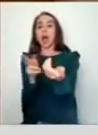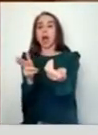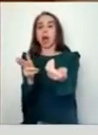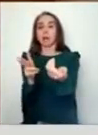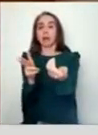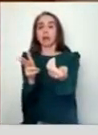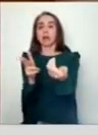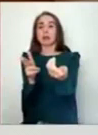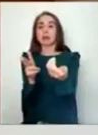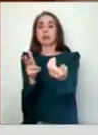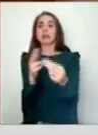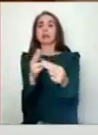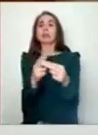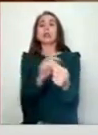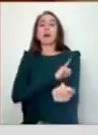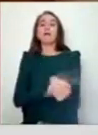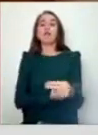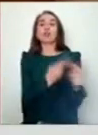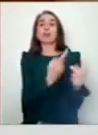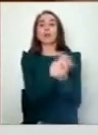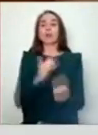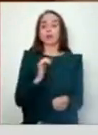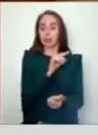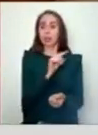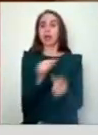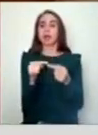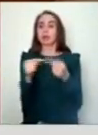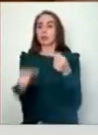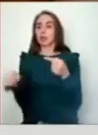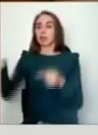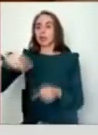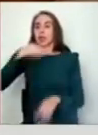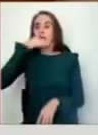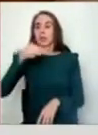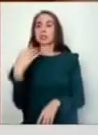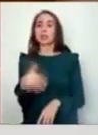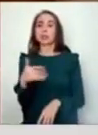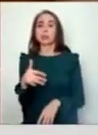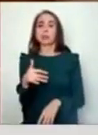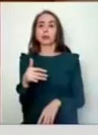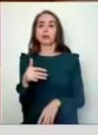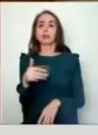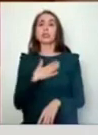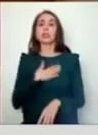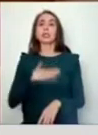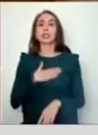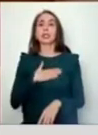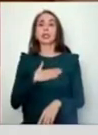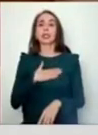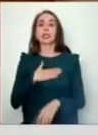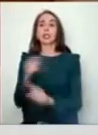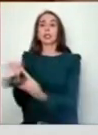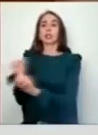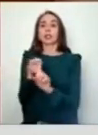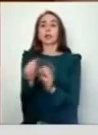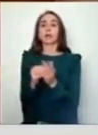fuerza pública. Me parece que hay una inconsistencia sobre todo, y para esto fundamentalmente quisiera tomarme algún poco más de tiempo.